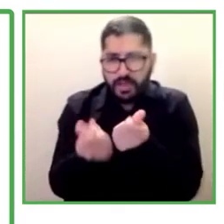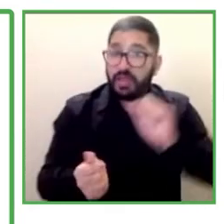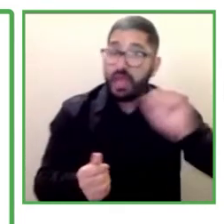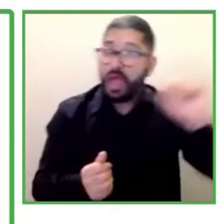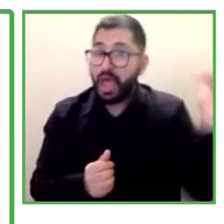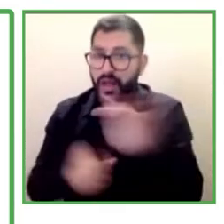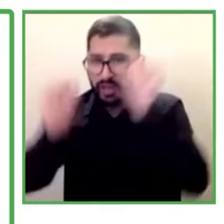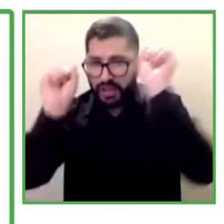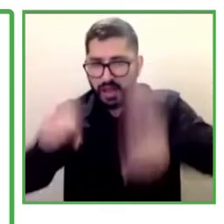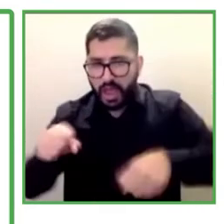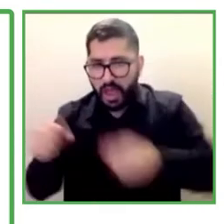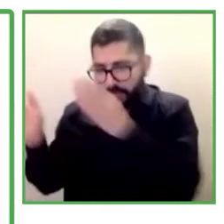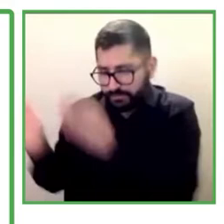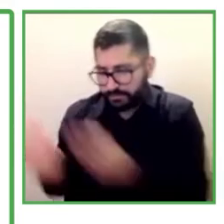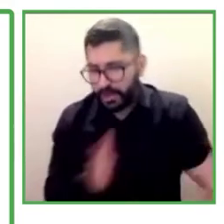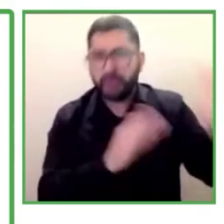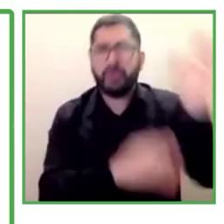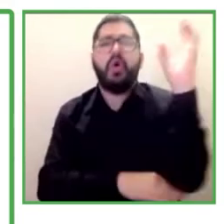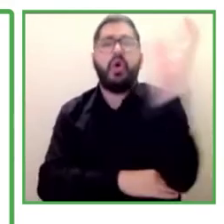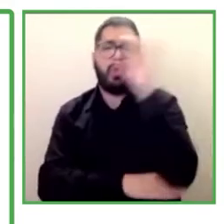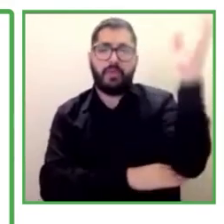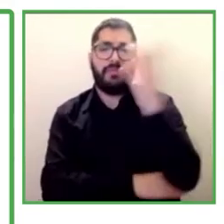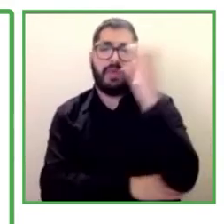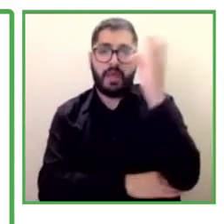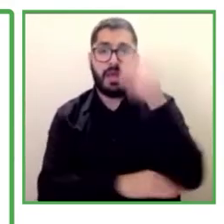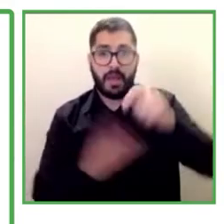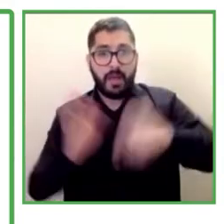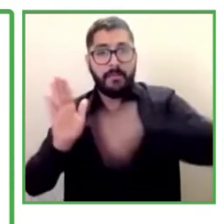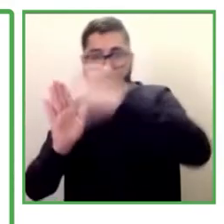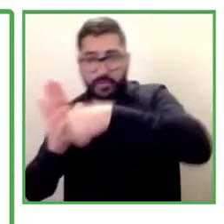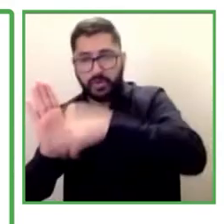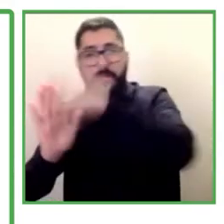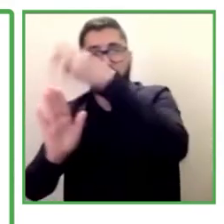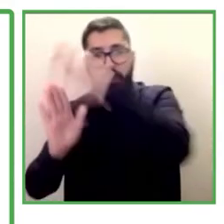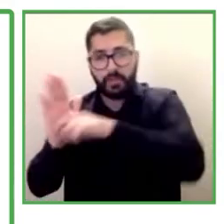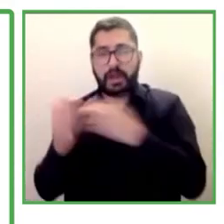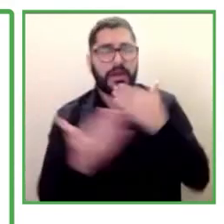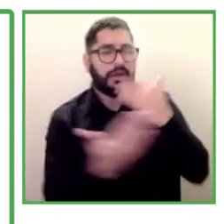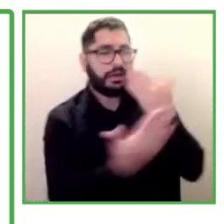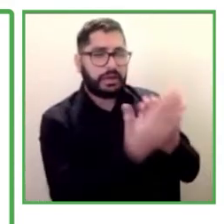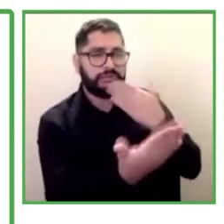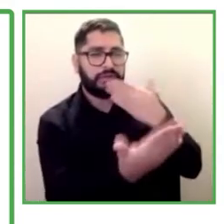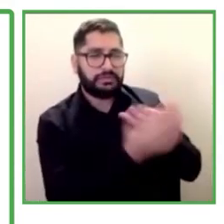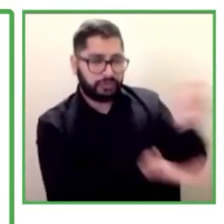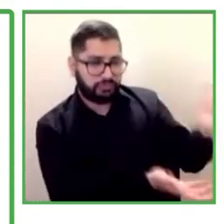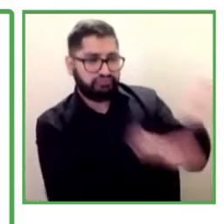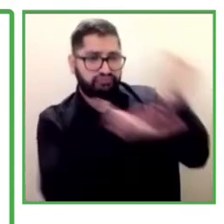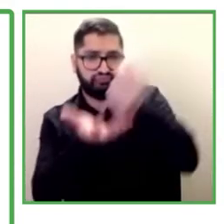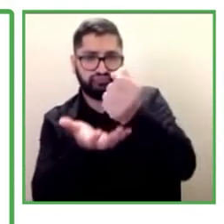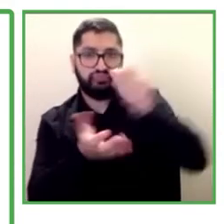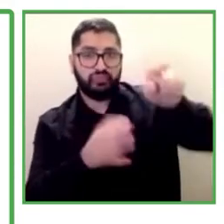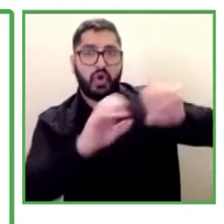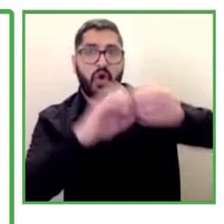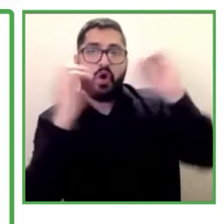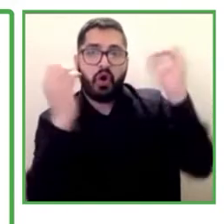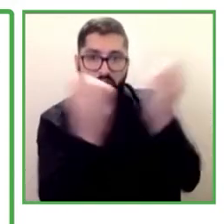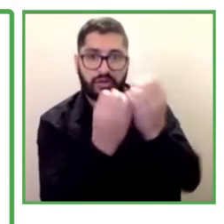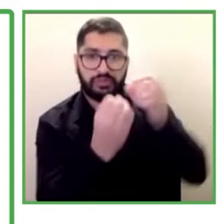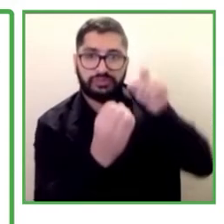hoy gracias a la Fundación Corona y a la Fundación Saldarriaga Concha y a la Caja de Compensación con Fenalco